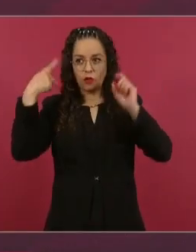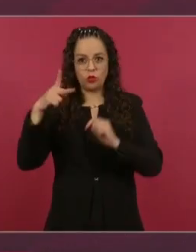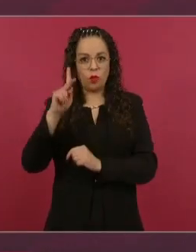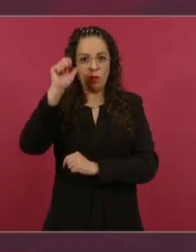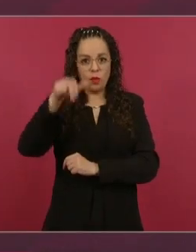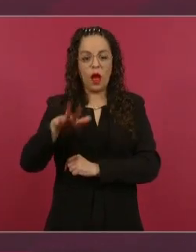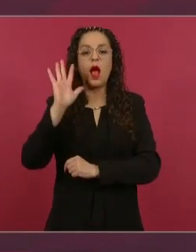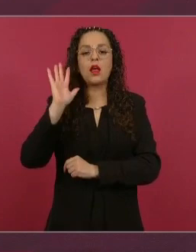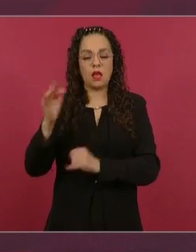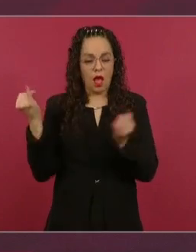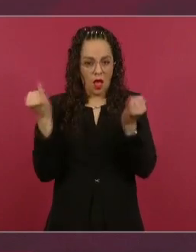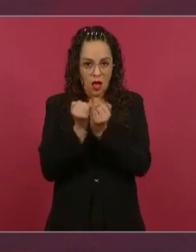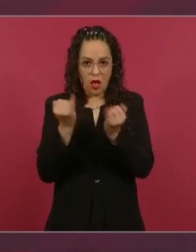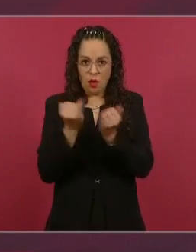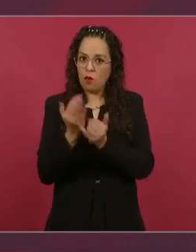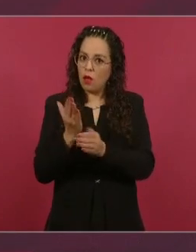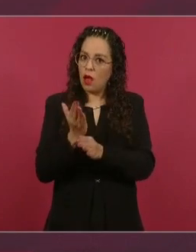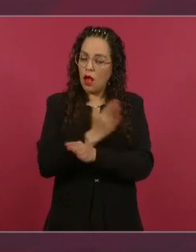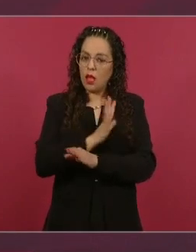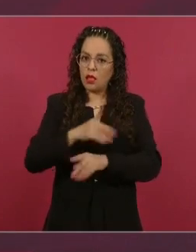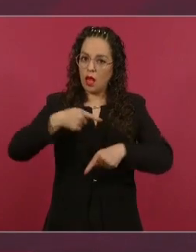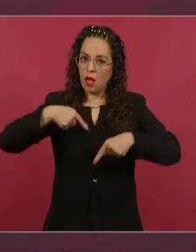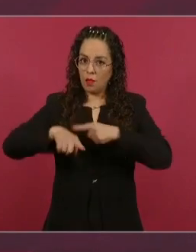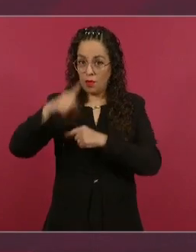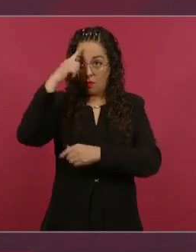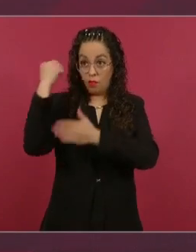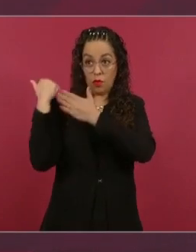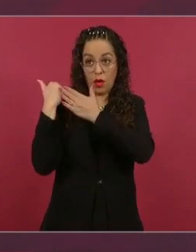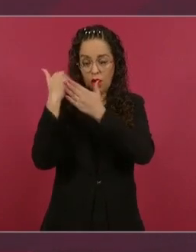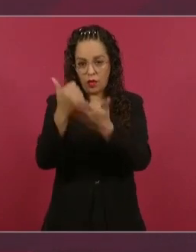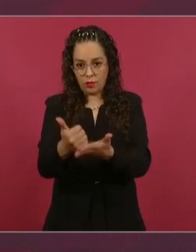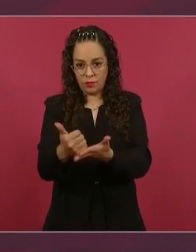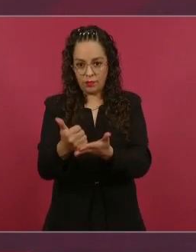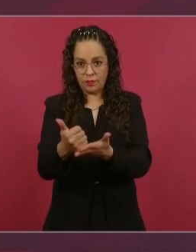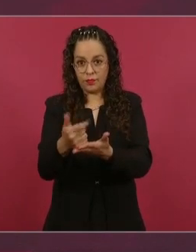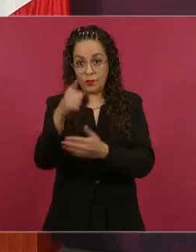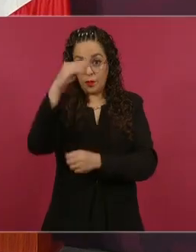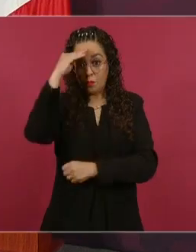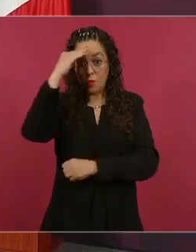buena noticia, porque no todo es malo,